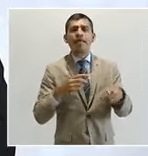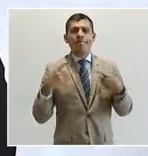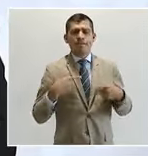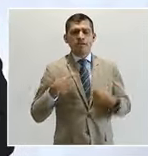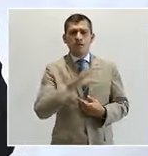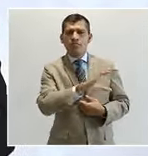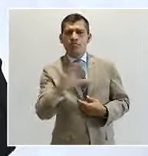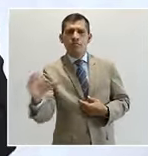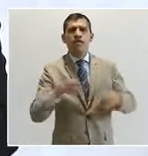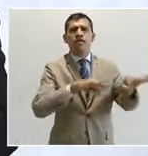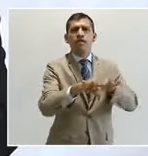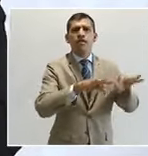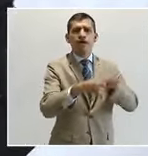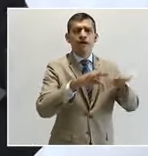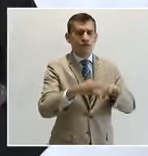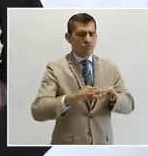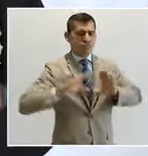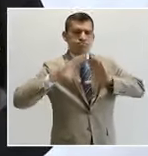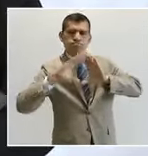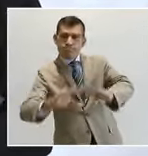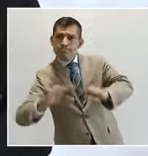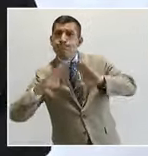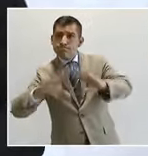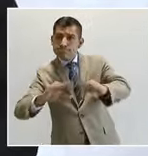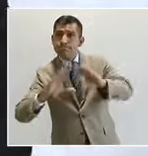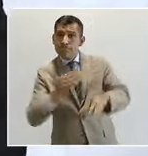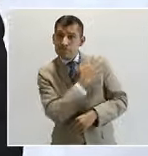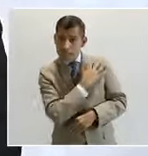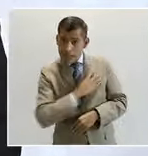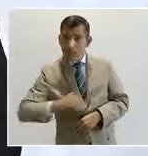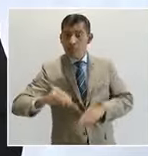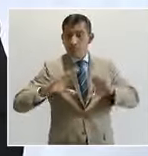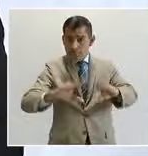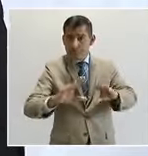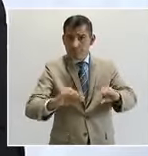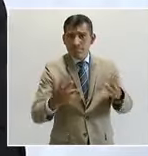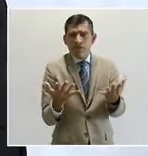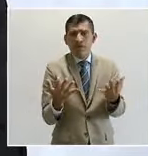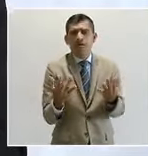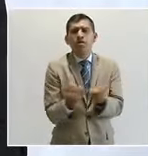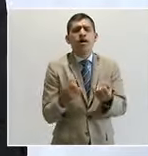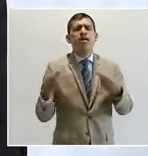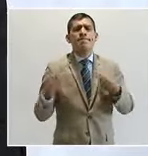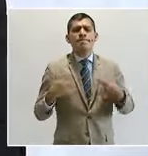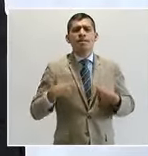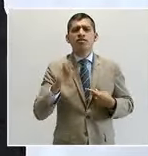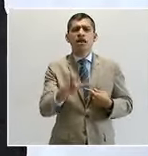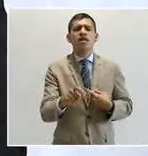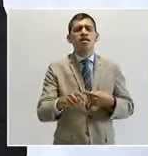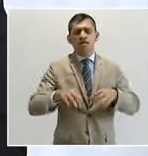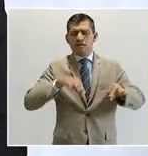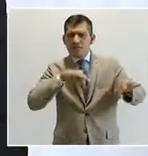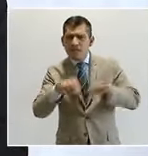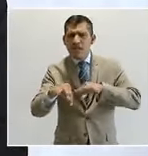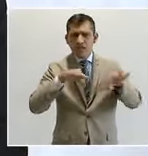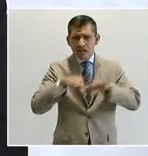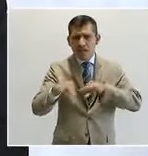al hijo del barretero que eran los barreteros los que trabajaban en ese entonces